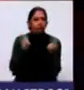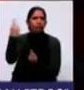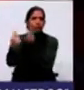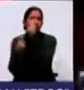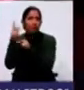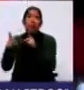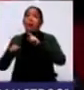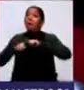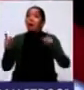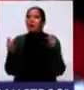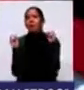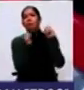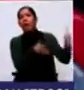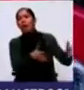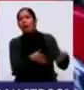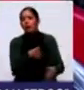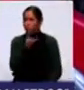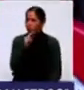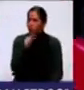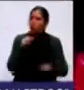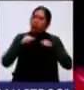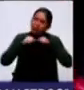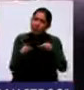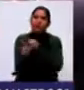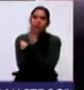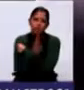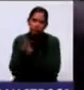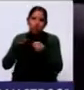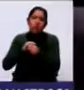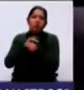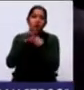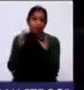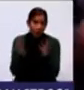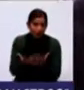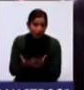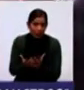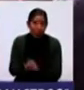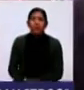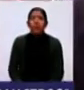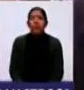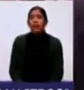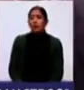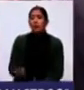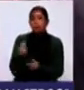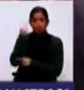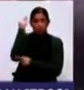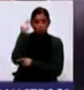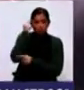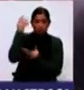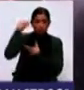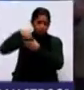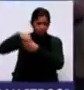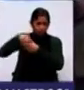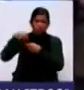sin bajar la guardia, por supuesto, porque aún continuamos en pandemia. Entonces, entre este trabajo del Gobierno Nacional con